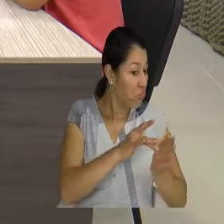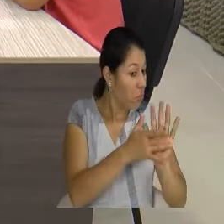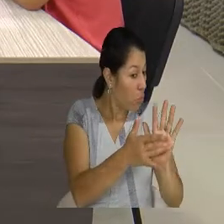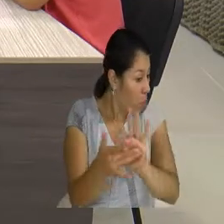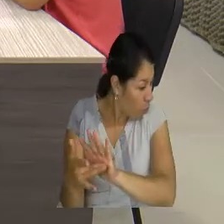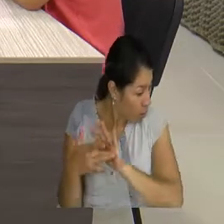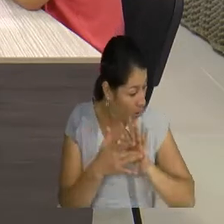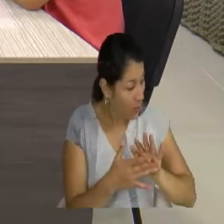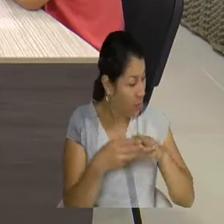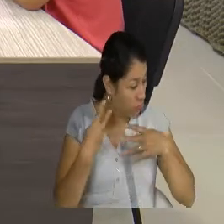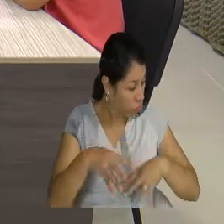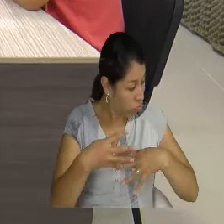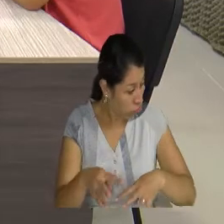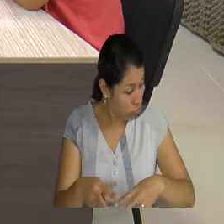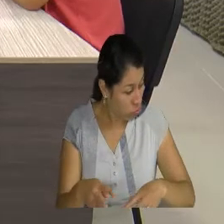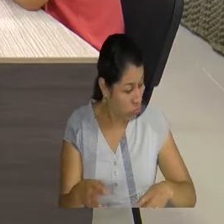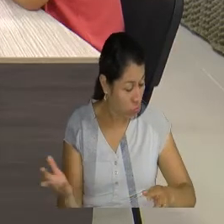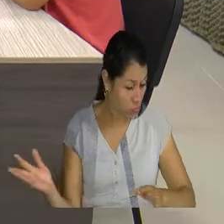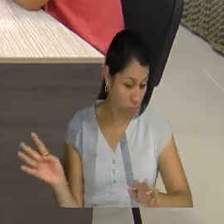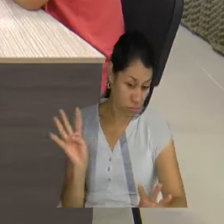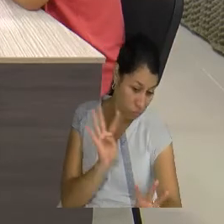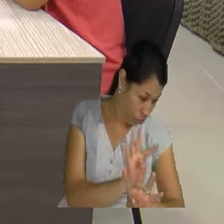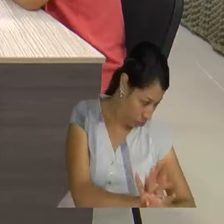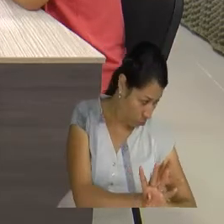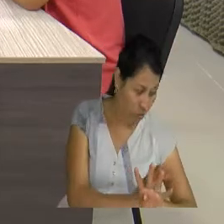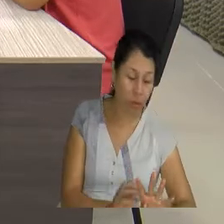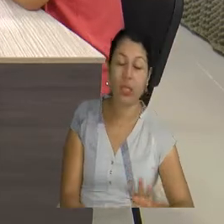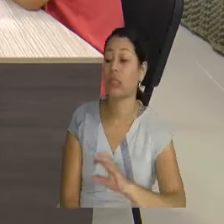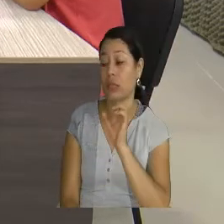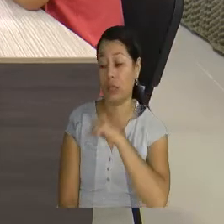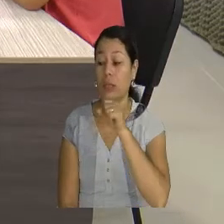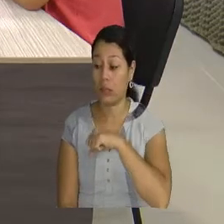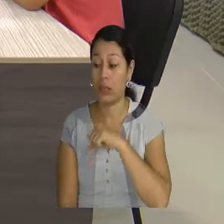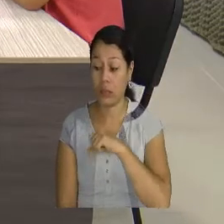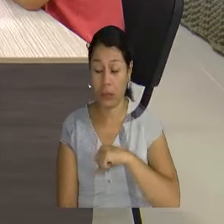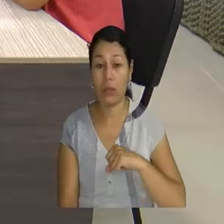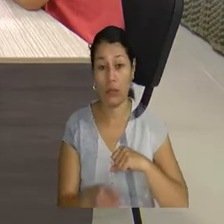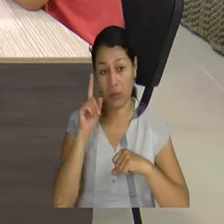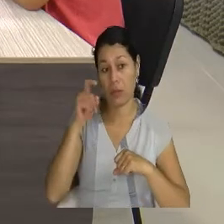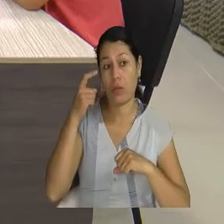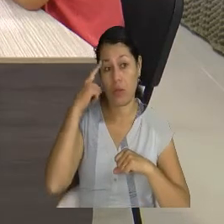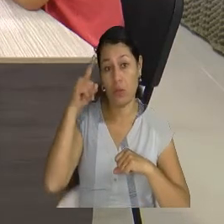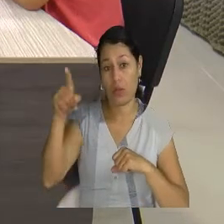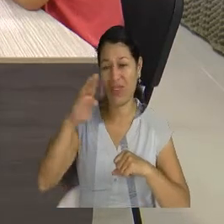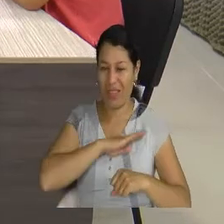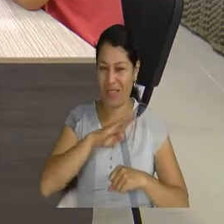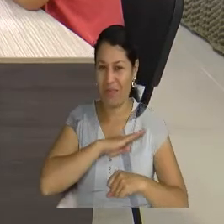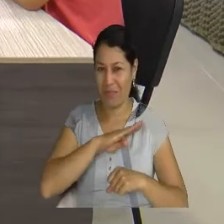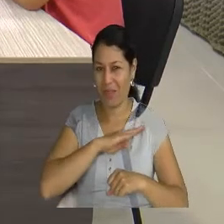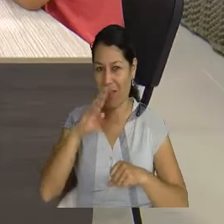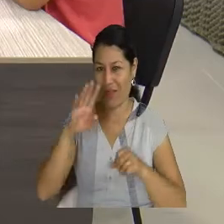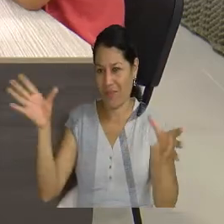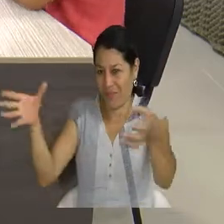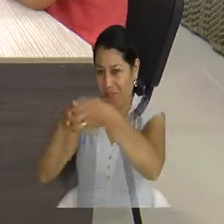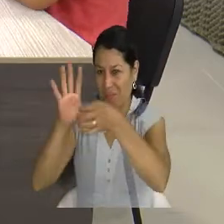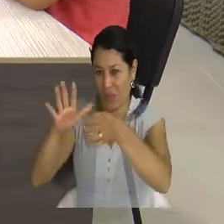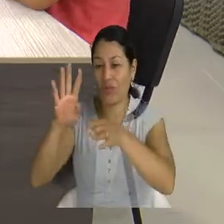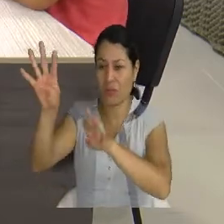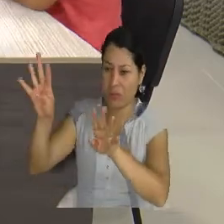vinculan a esta? Sí, sí, los de la administración municipal tenemos van a